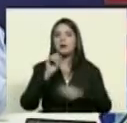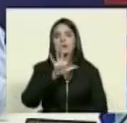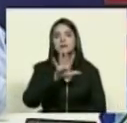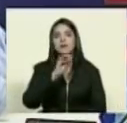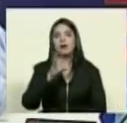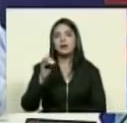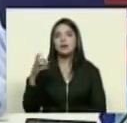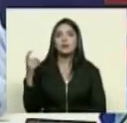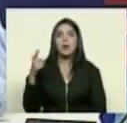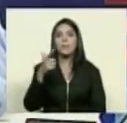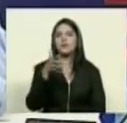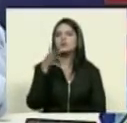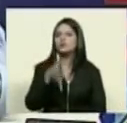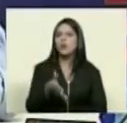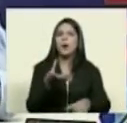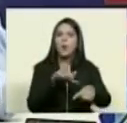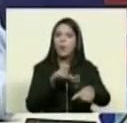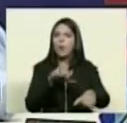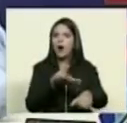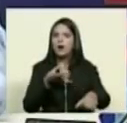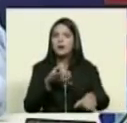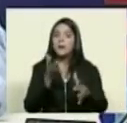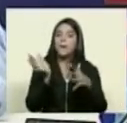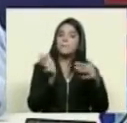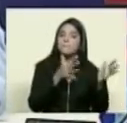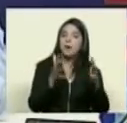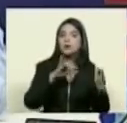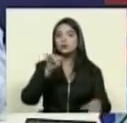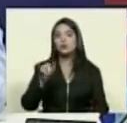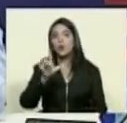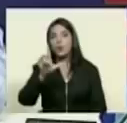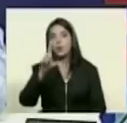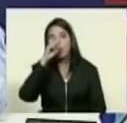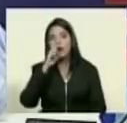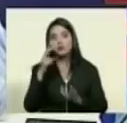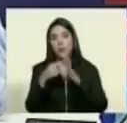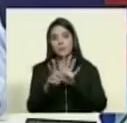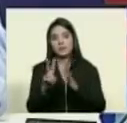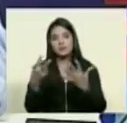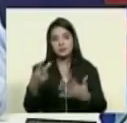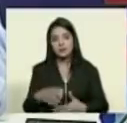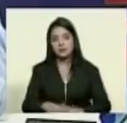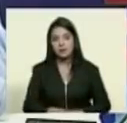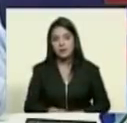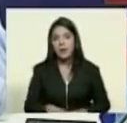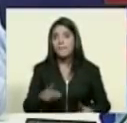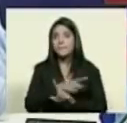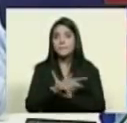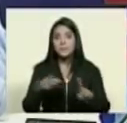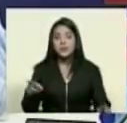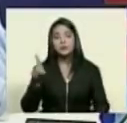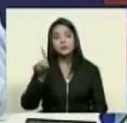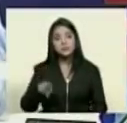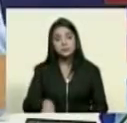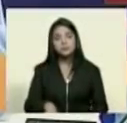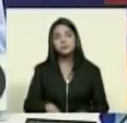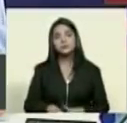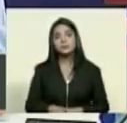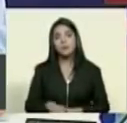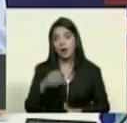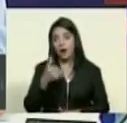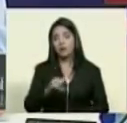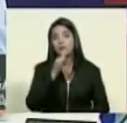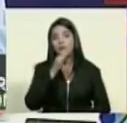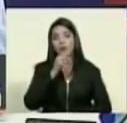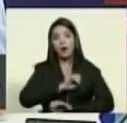de transporte con motivo de la guarimba entre marzo y julio de este año 2017. Pero al mismo tiempo tenemos